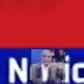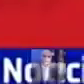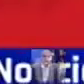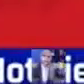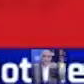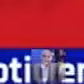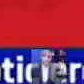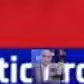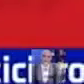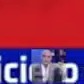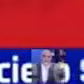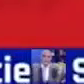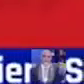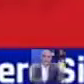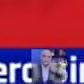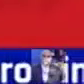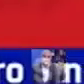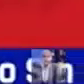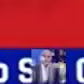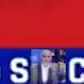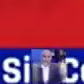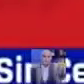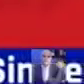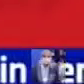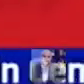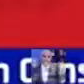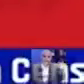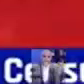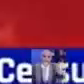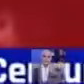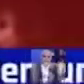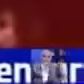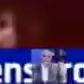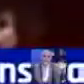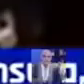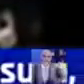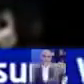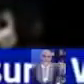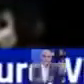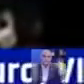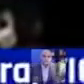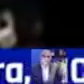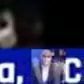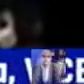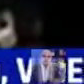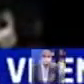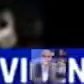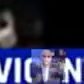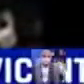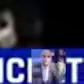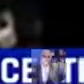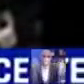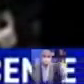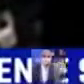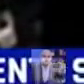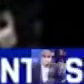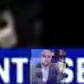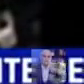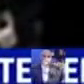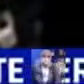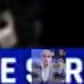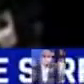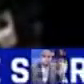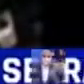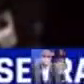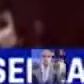a quién tiene sentado ahí. Ella en algún momento fue cobijada en primer plano y estuvo ahí